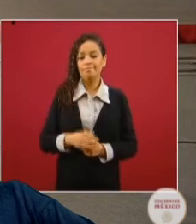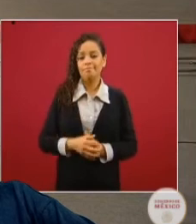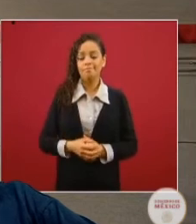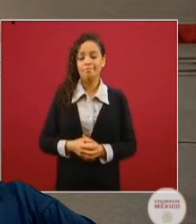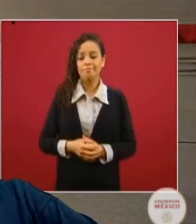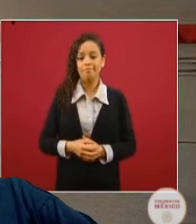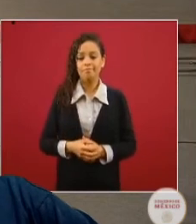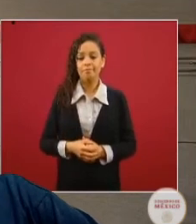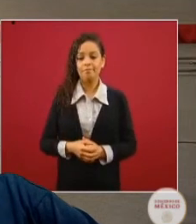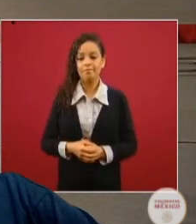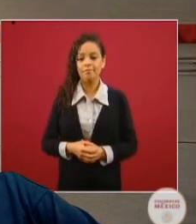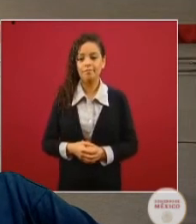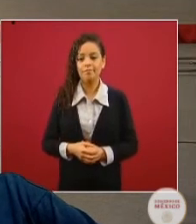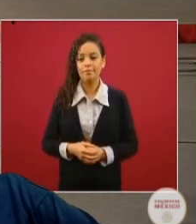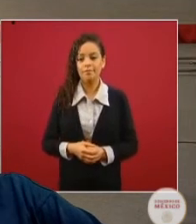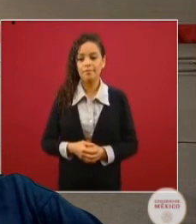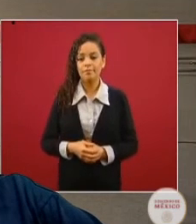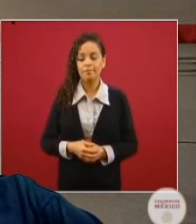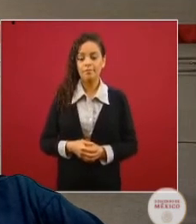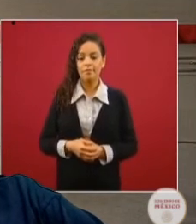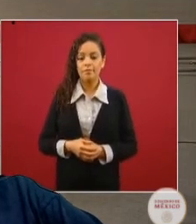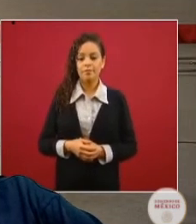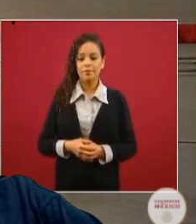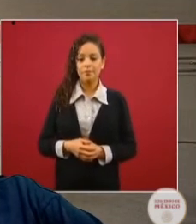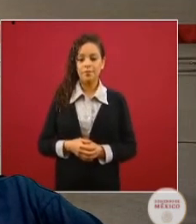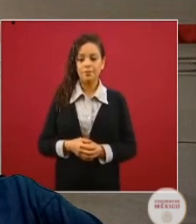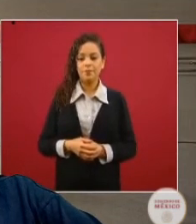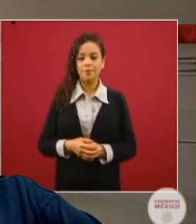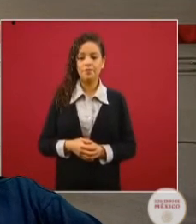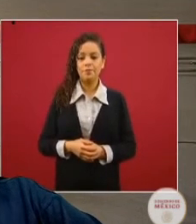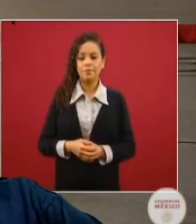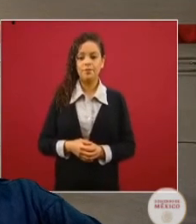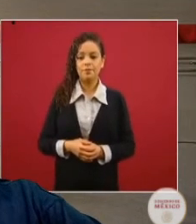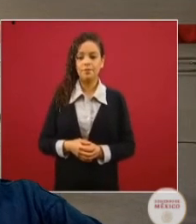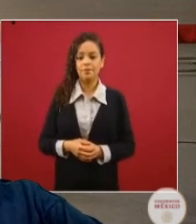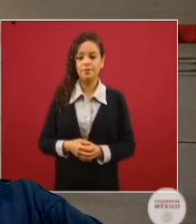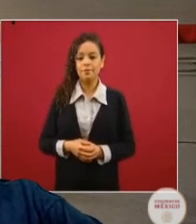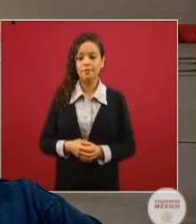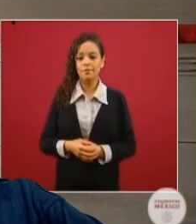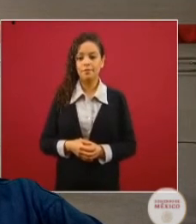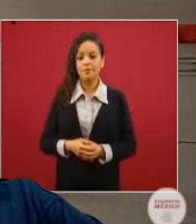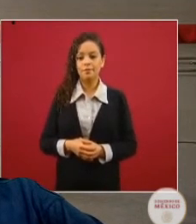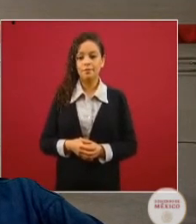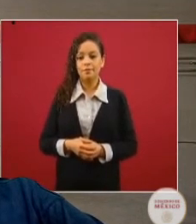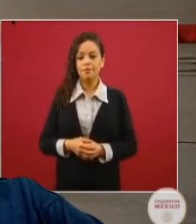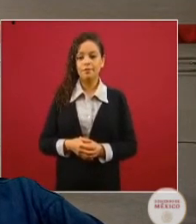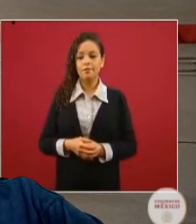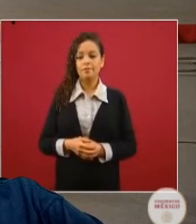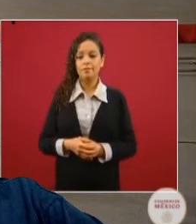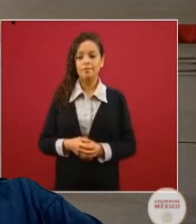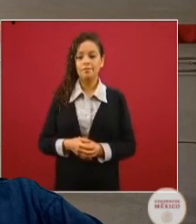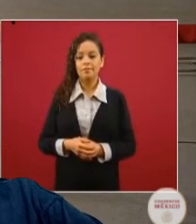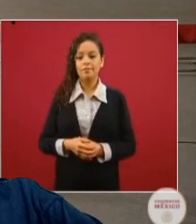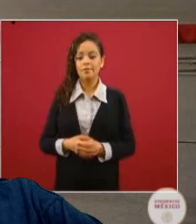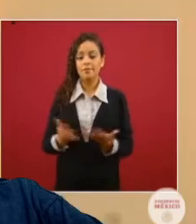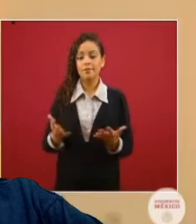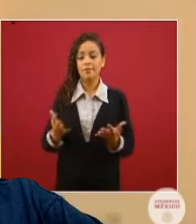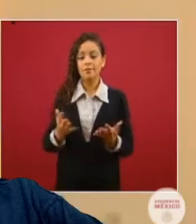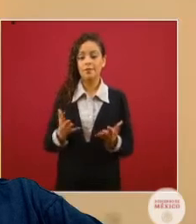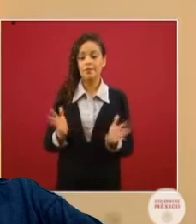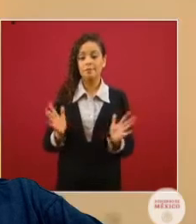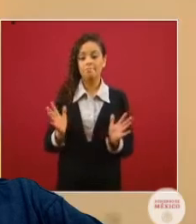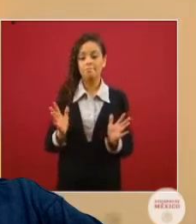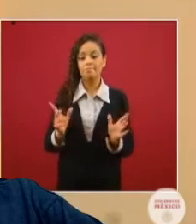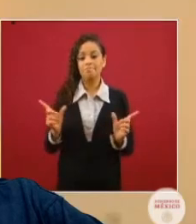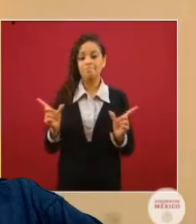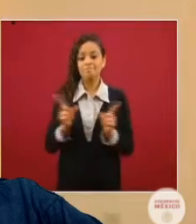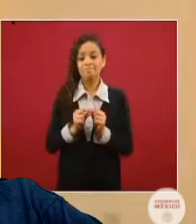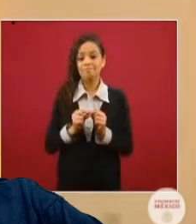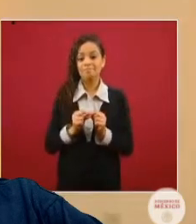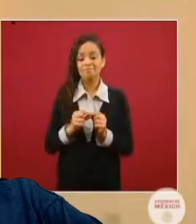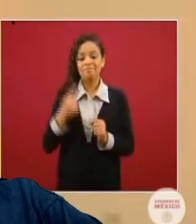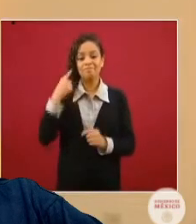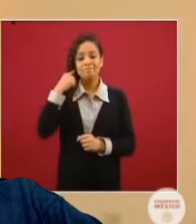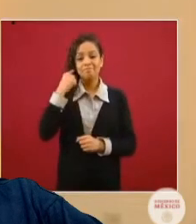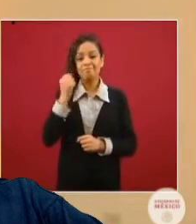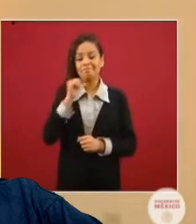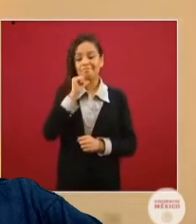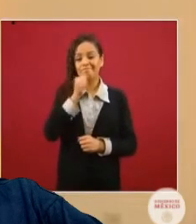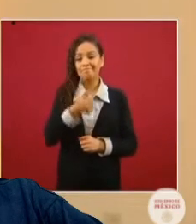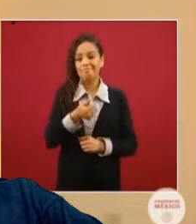años. Ah, bueno, tenemos problemas como siempre en la conexión a internet. Se cortó y ya no la escuchamos.